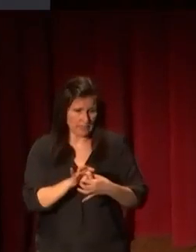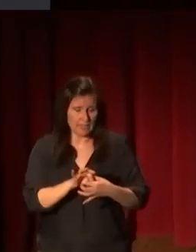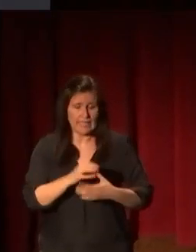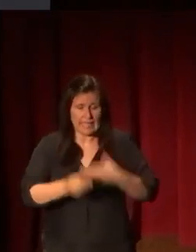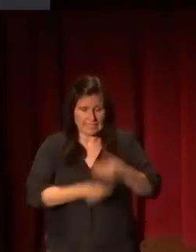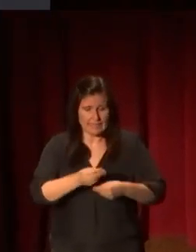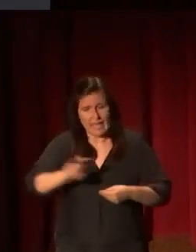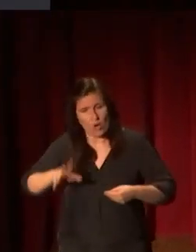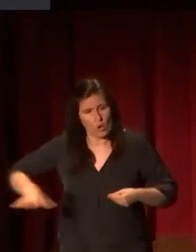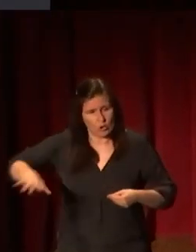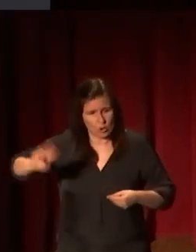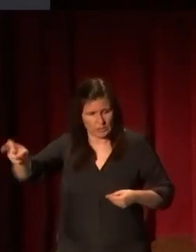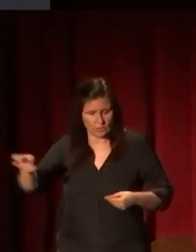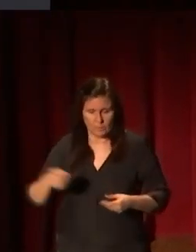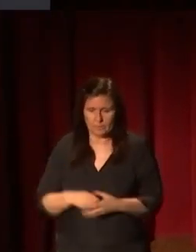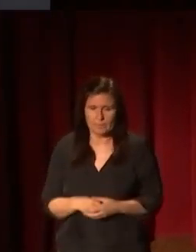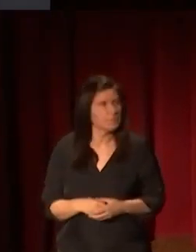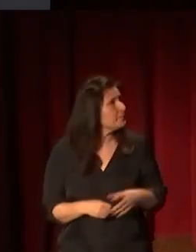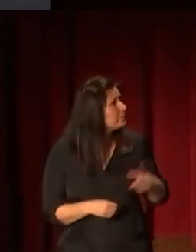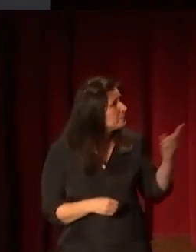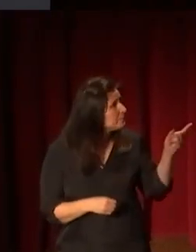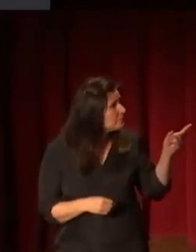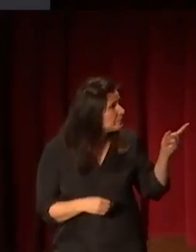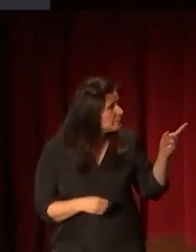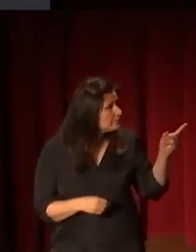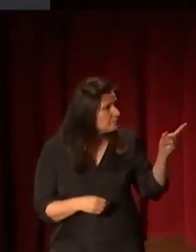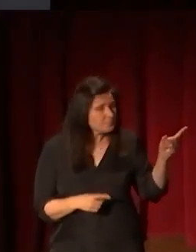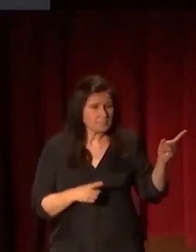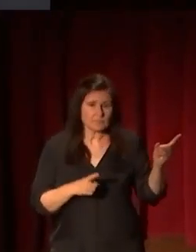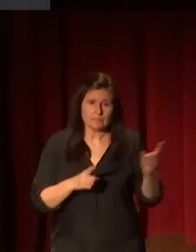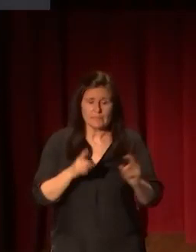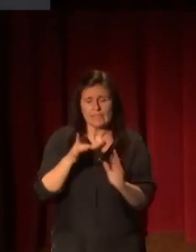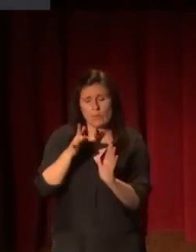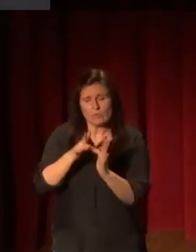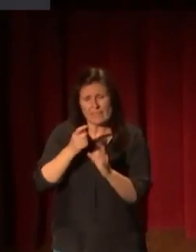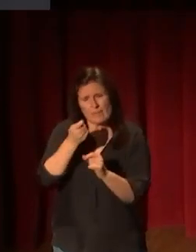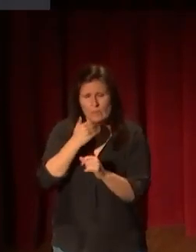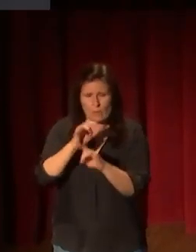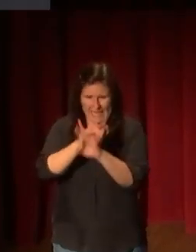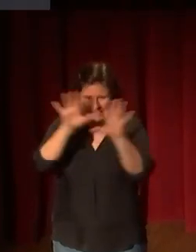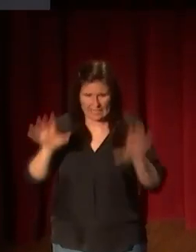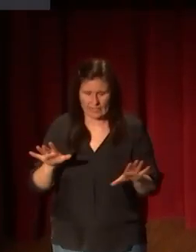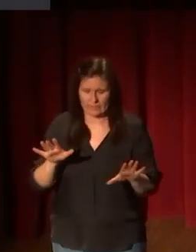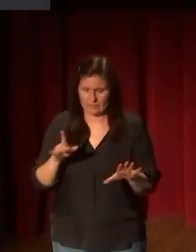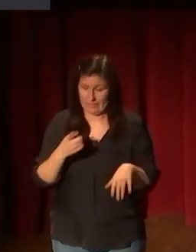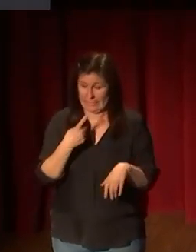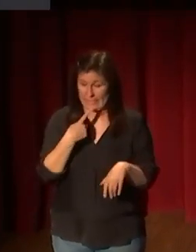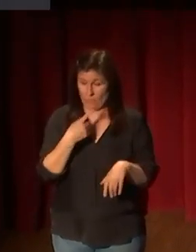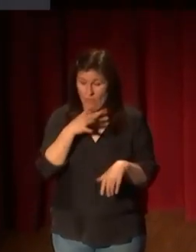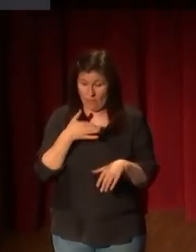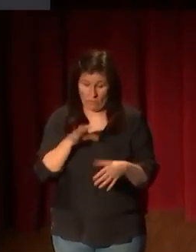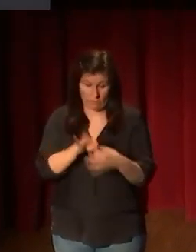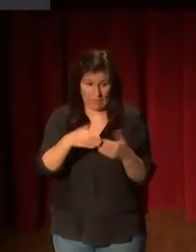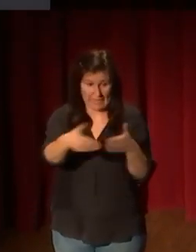ejecutaba en otro sitio bueno hago aquí una aclaración se ha dicho y ahora con motivo de la exposición